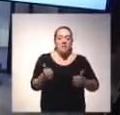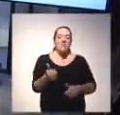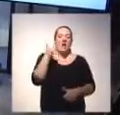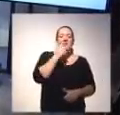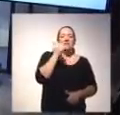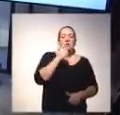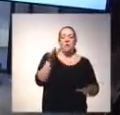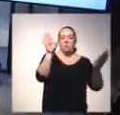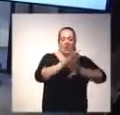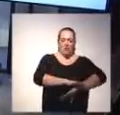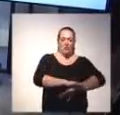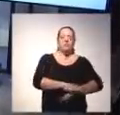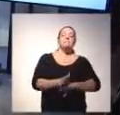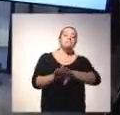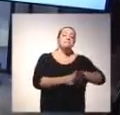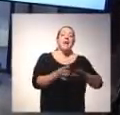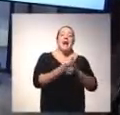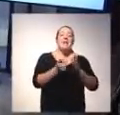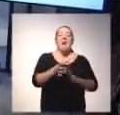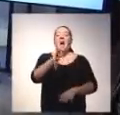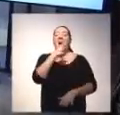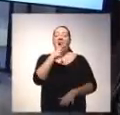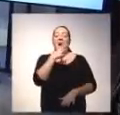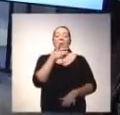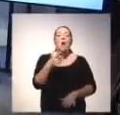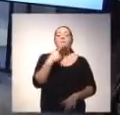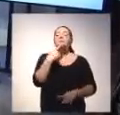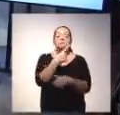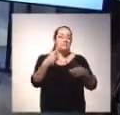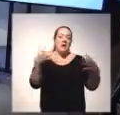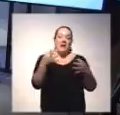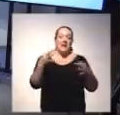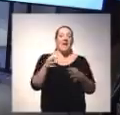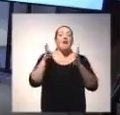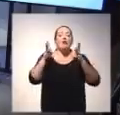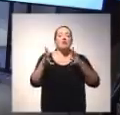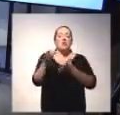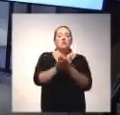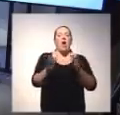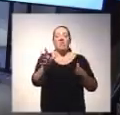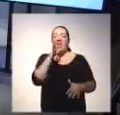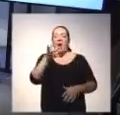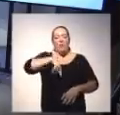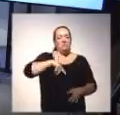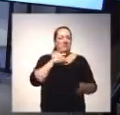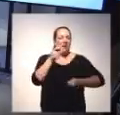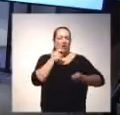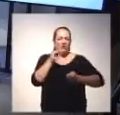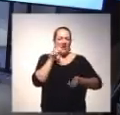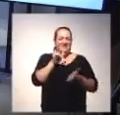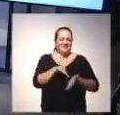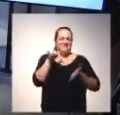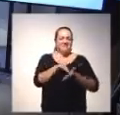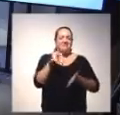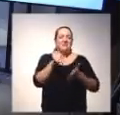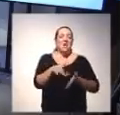por la noche. En cuanto a la calidad del agua, indicarles que por parte del Consejo Insular de Agua se hacen controles de carácter diario